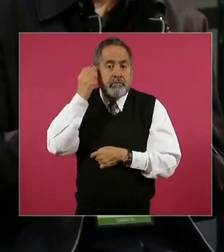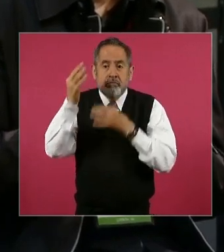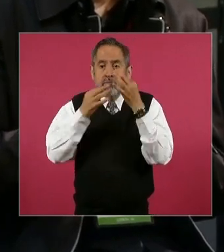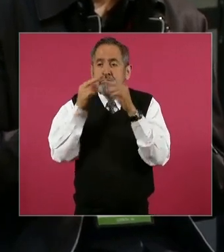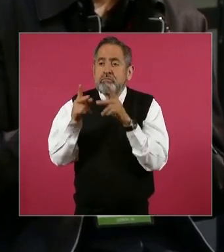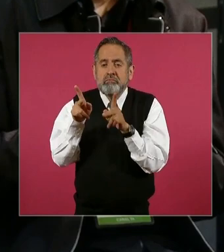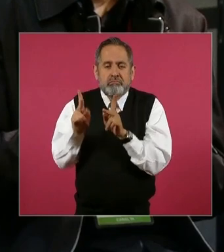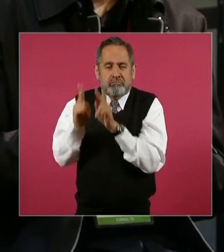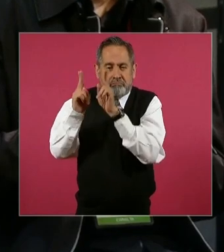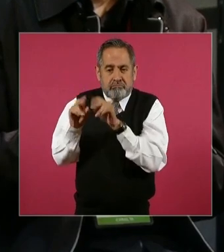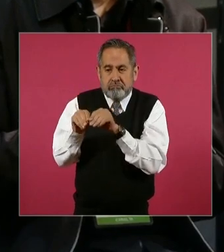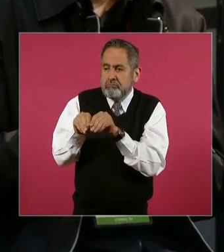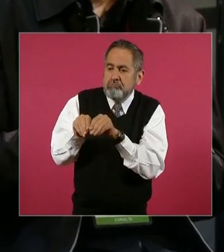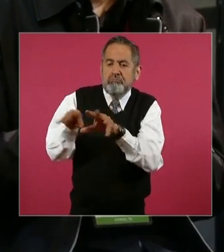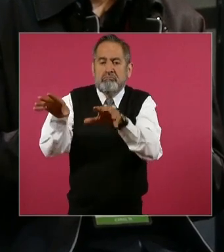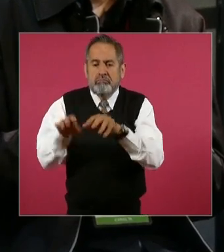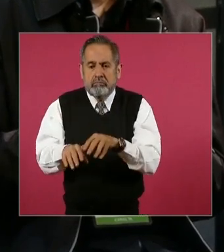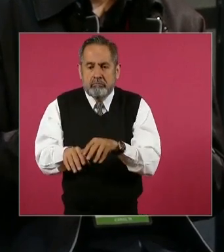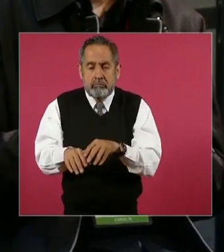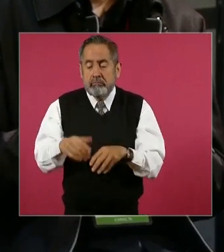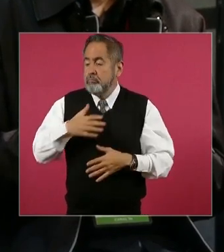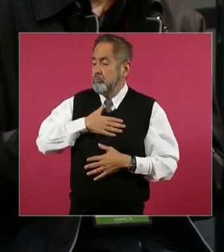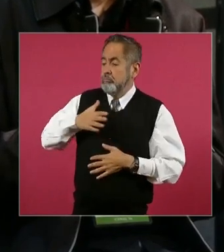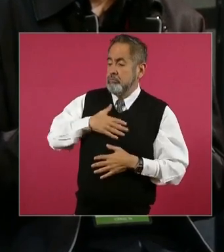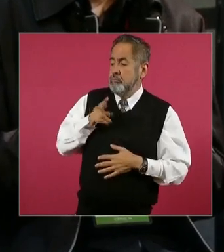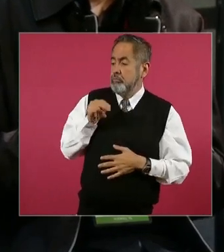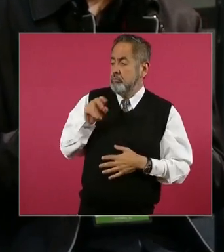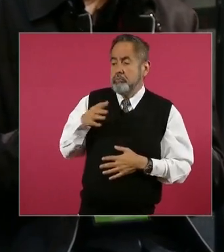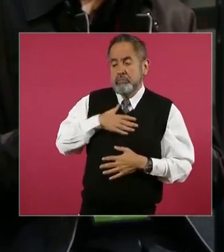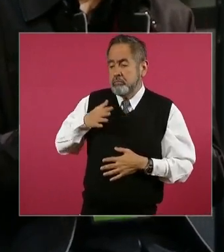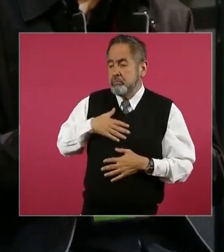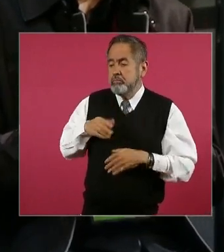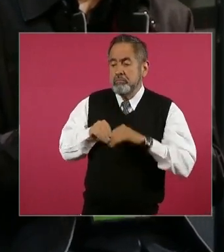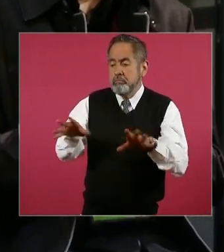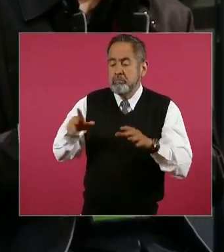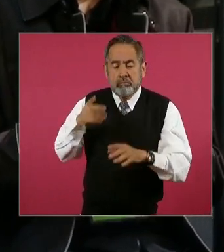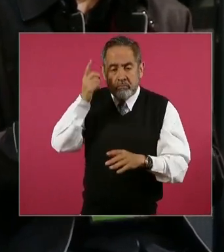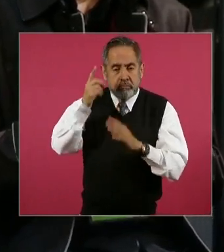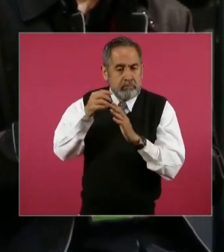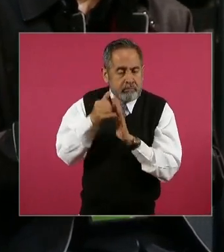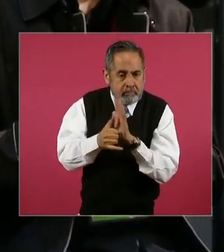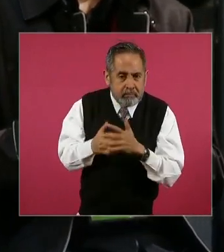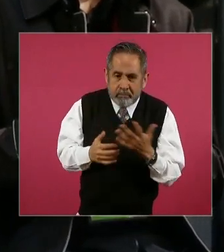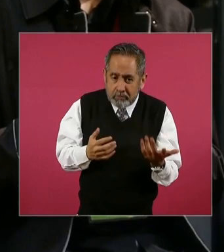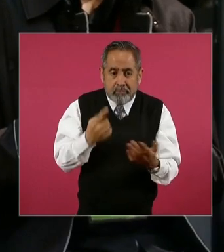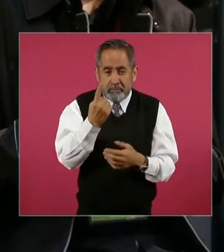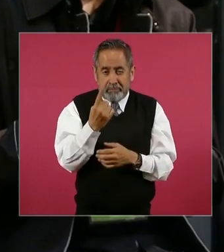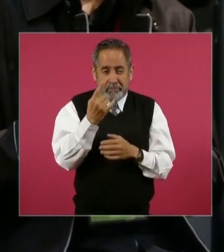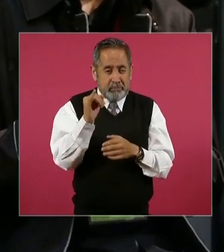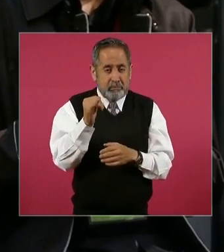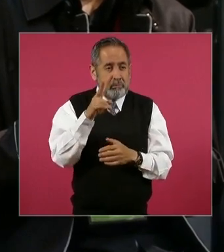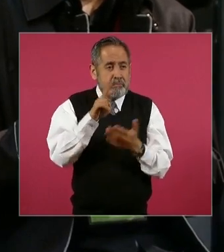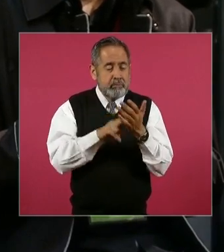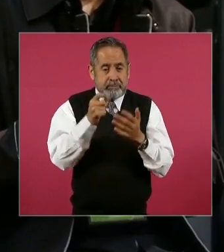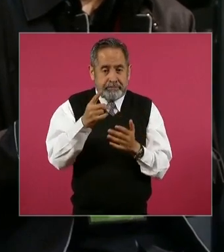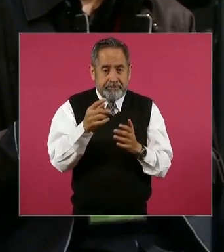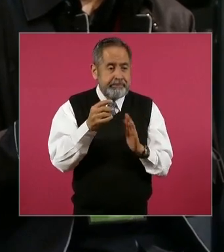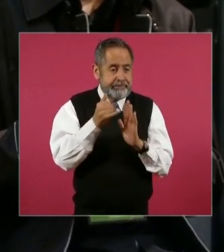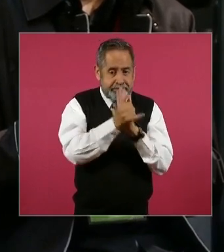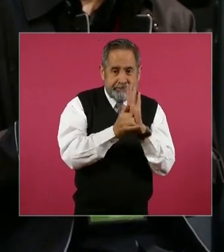bien cuando el primero de junio de 2023 YouTube suspendió la cuenta de